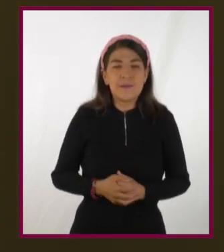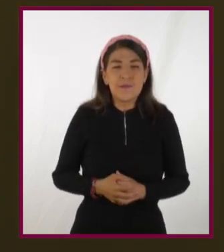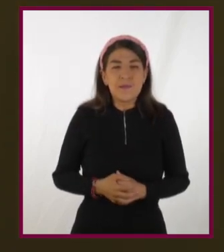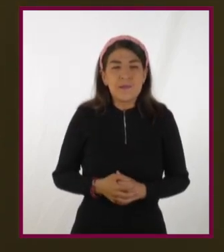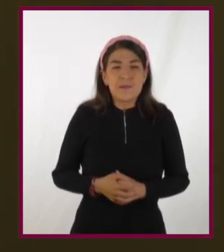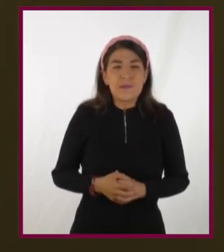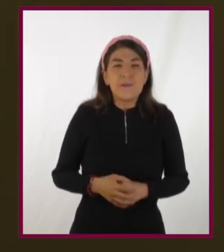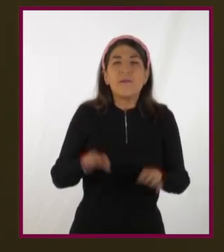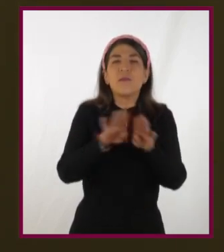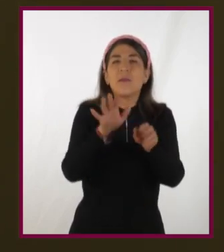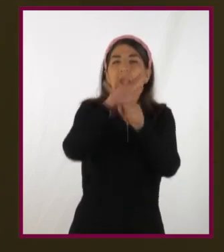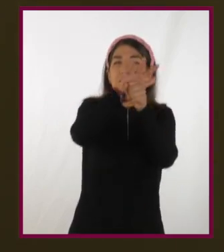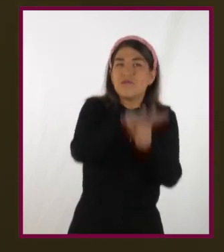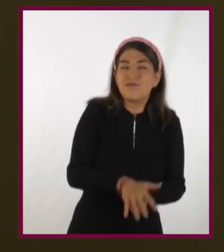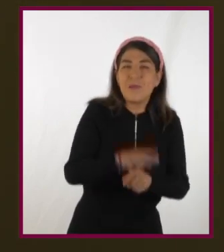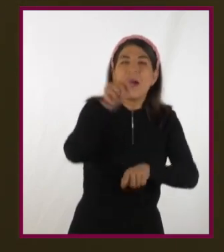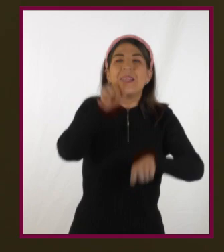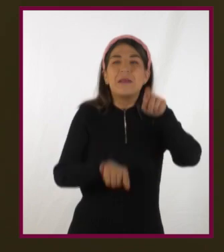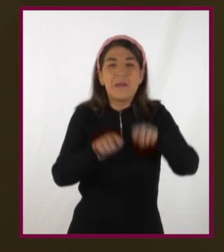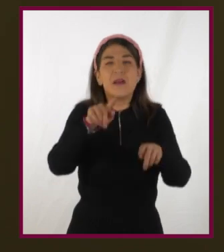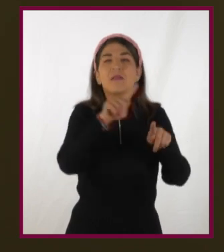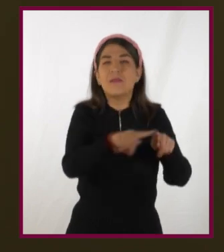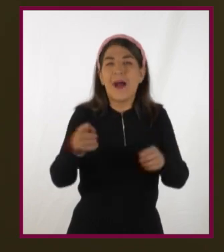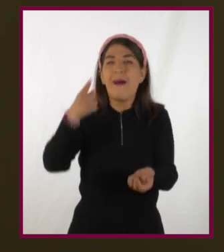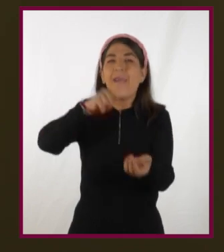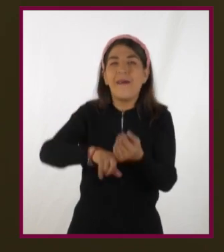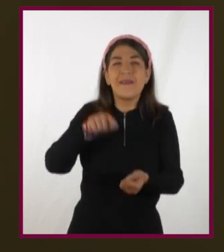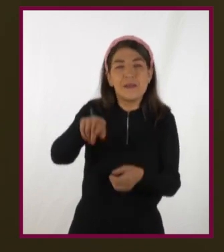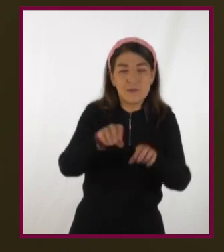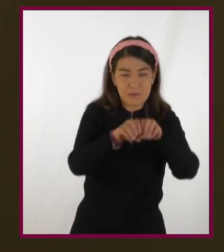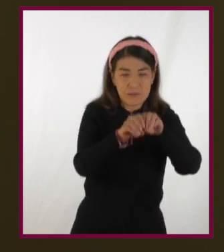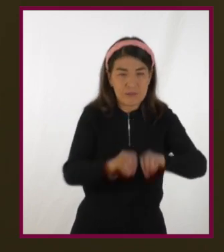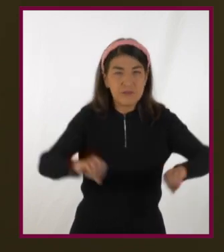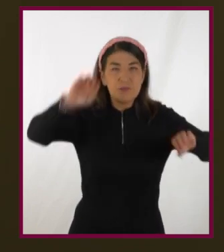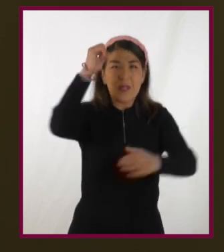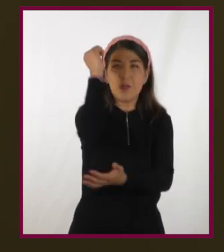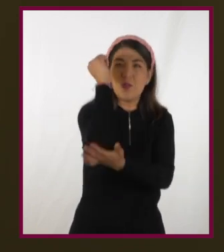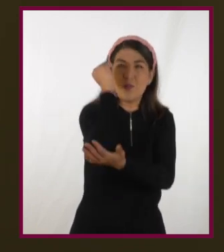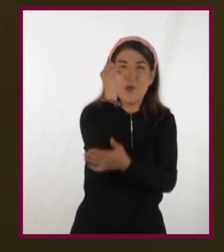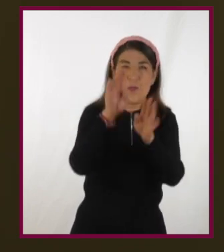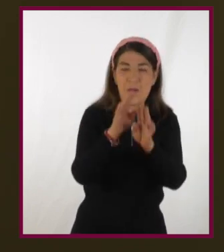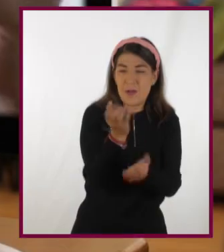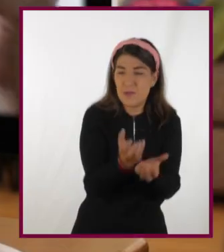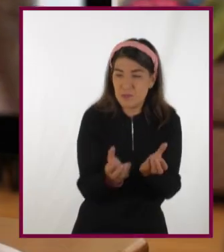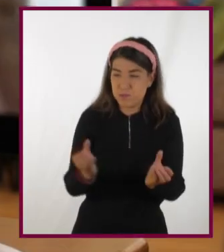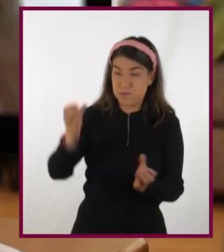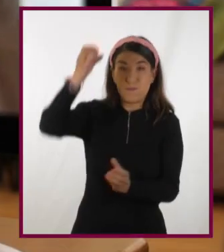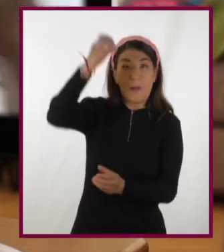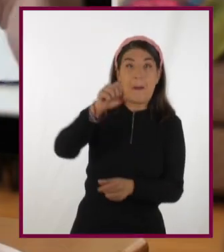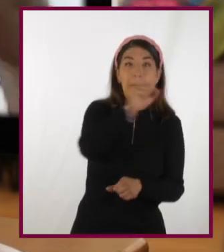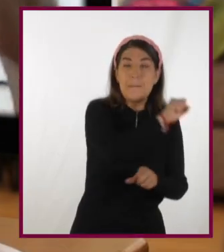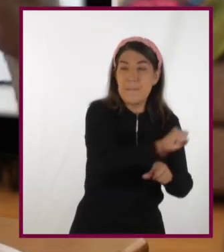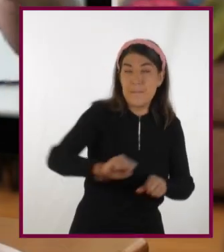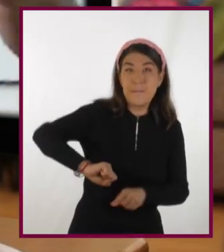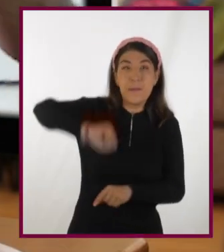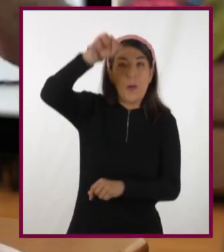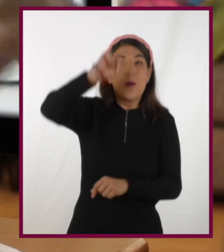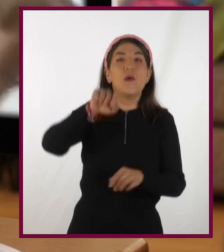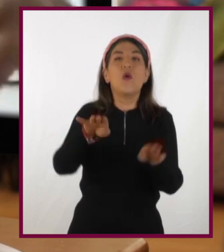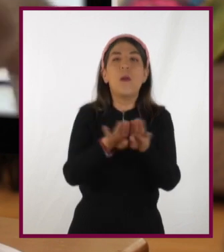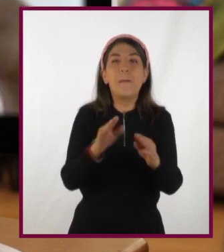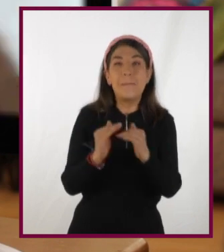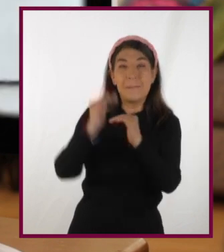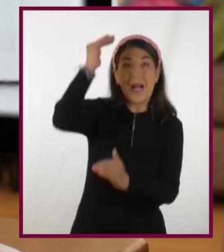a la presión en diferentes alturas, en diferentes partes dentro de la tubería. Y en ese caso, los máximos y mínimos